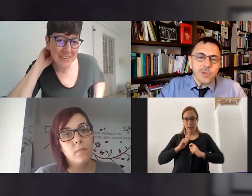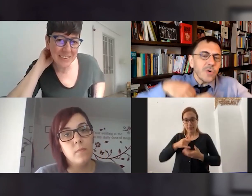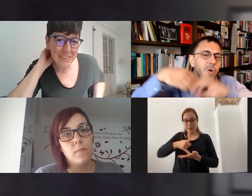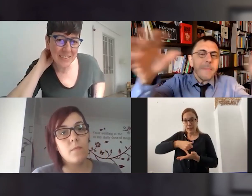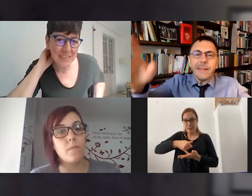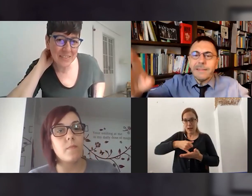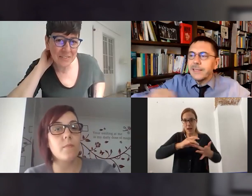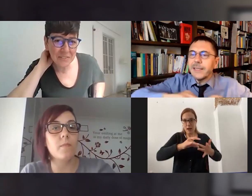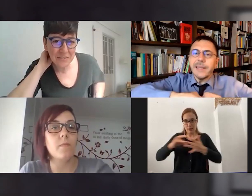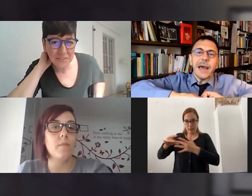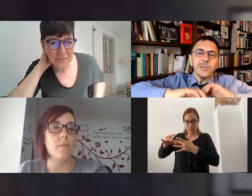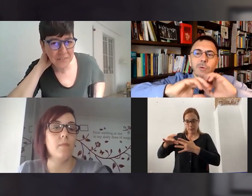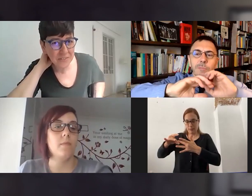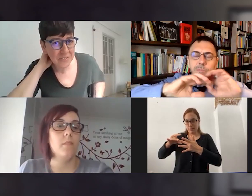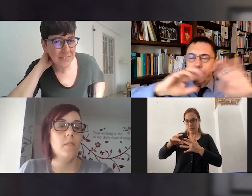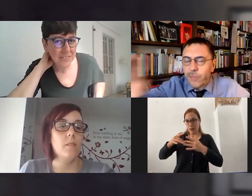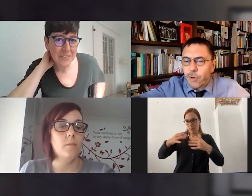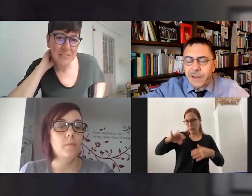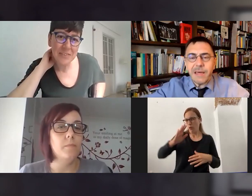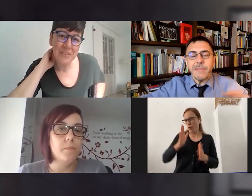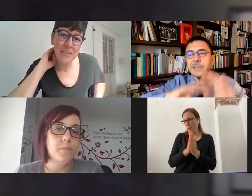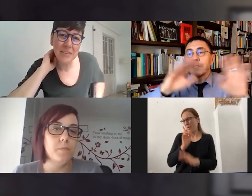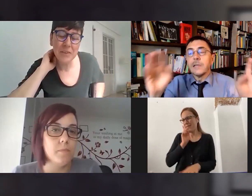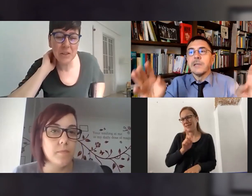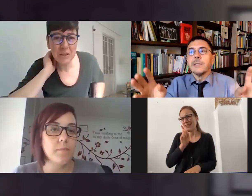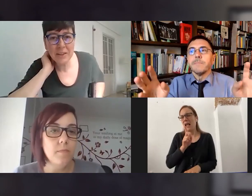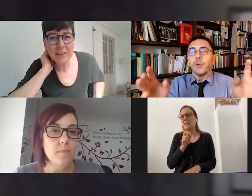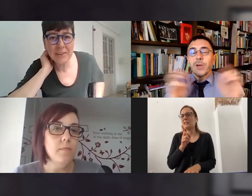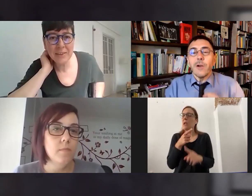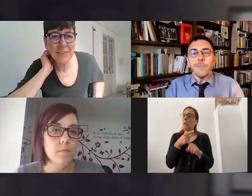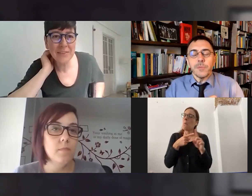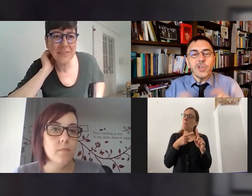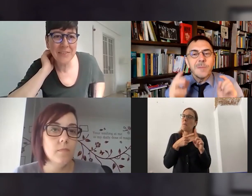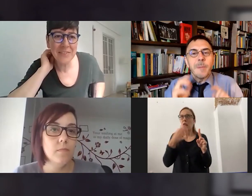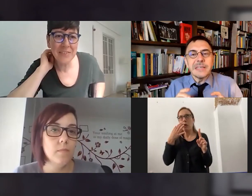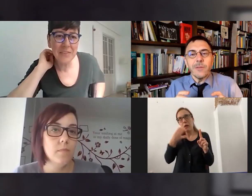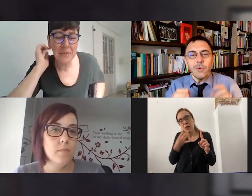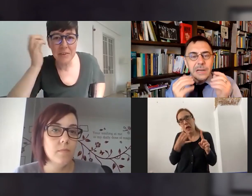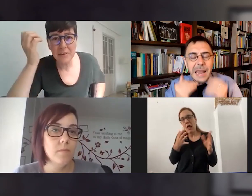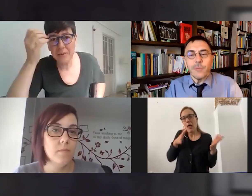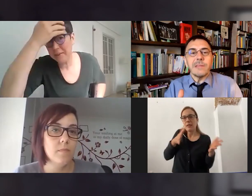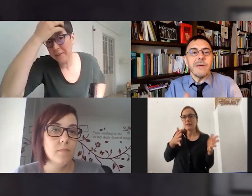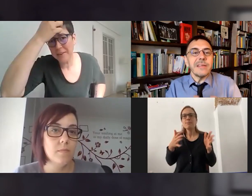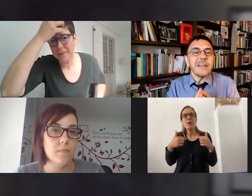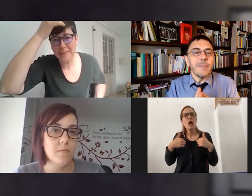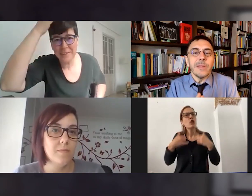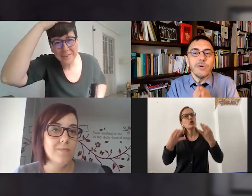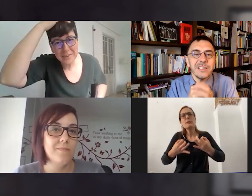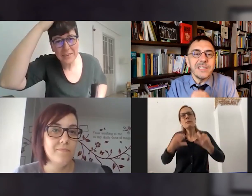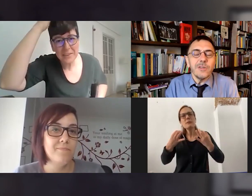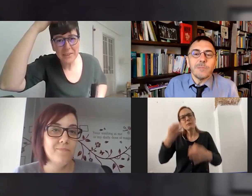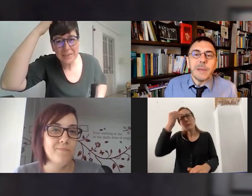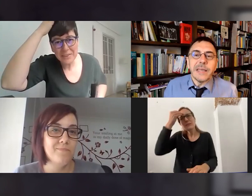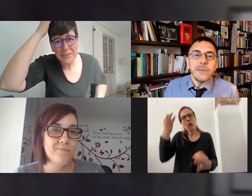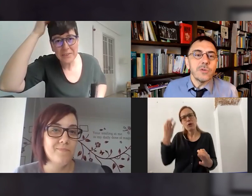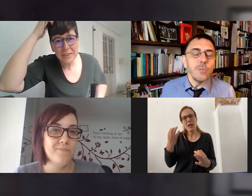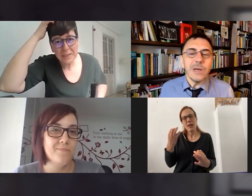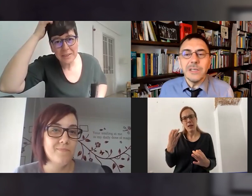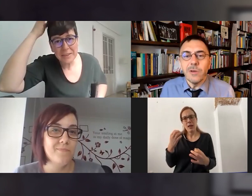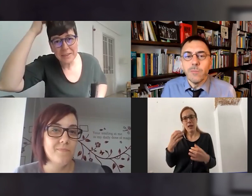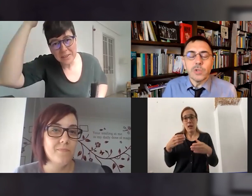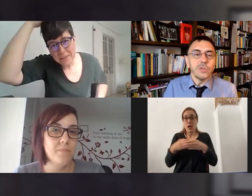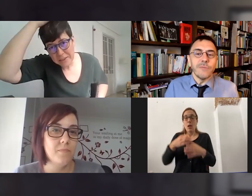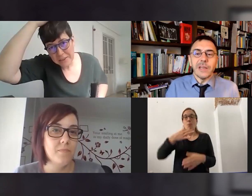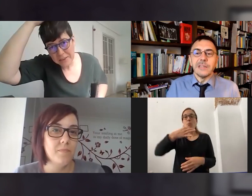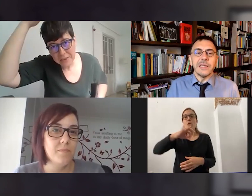de Podemos con mentiras, con medio verdades. Pero claro, yo siempre he pensado la dureza de ser de Podemos en sitios pequeños. ¿Cómo